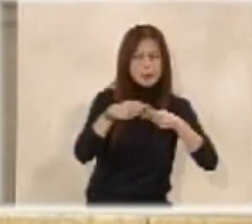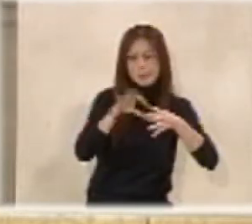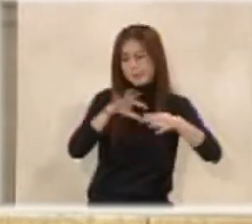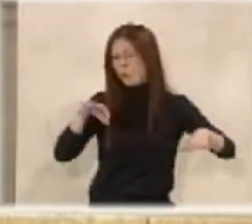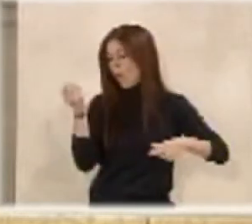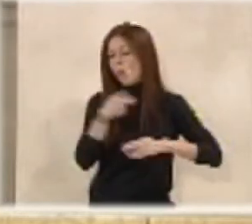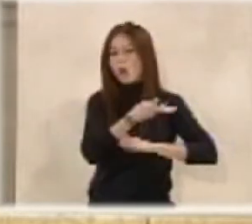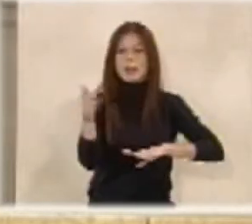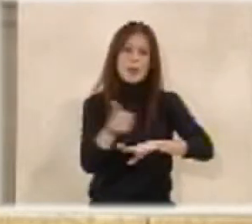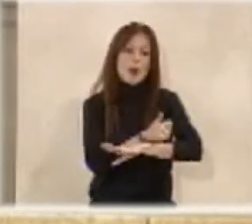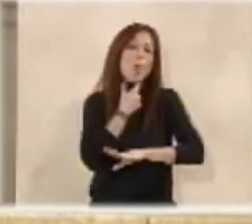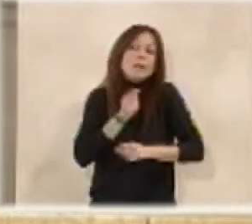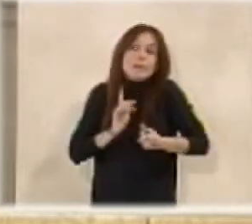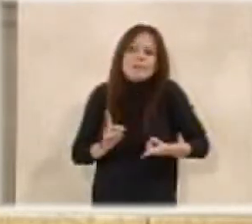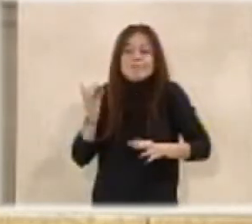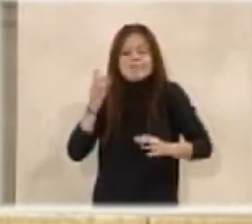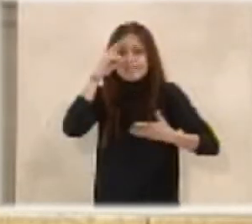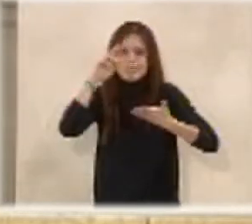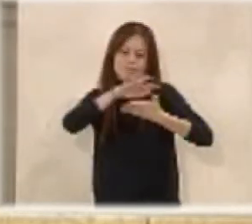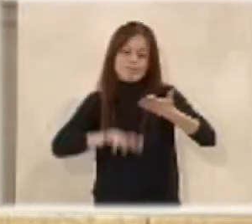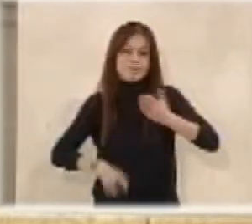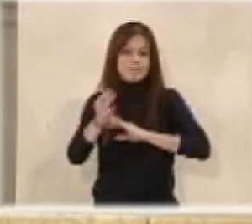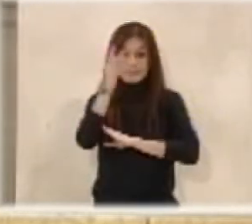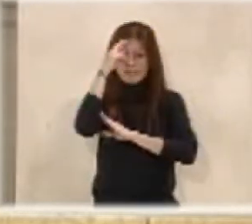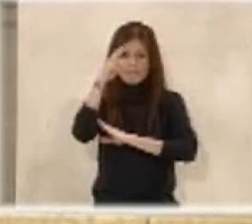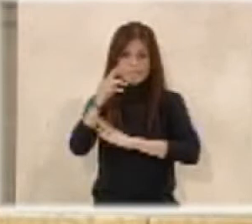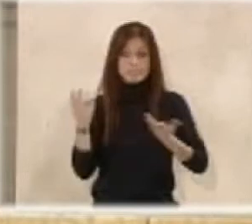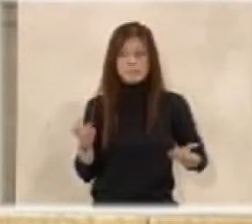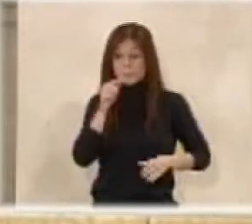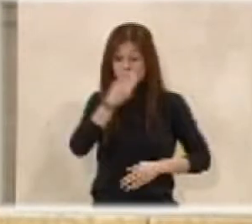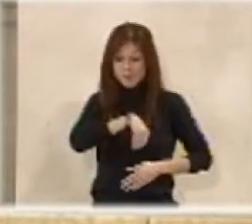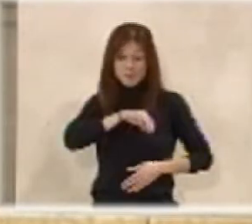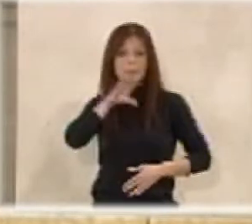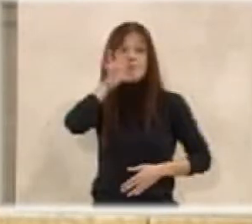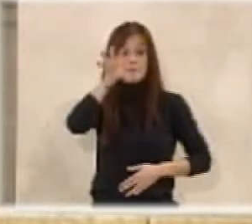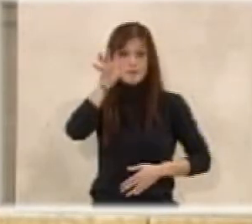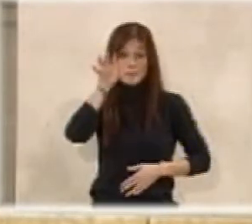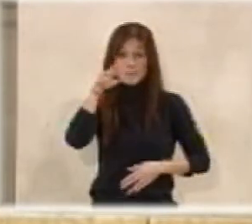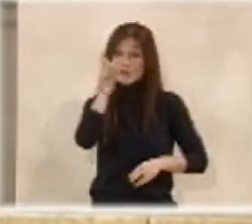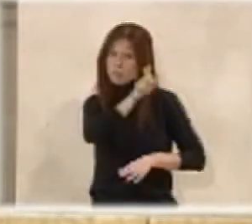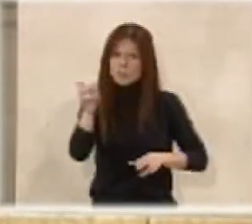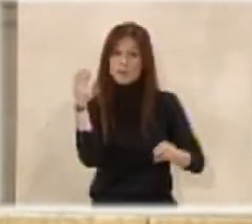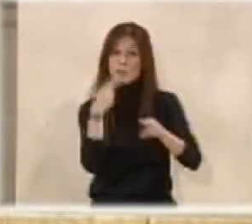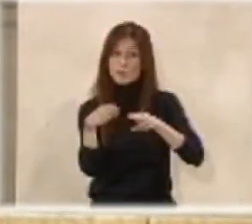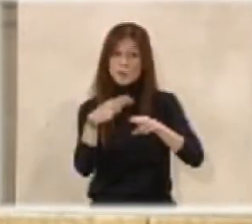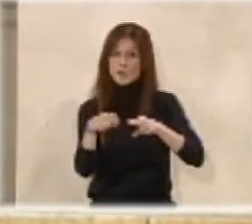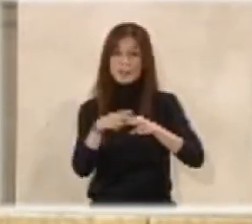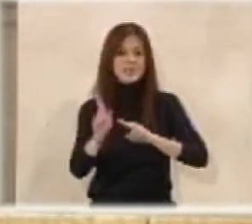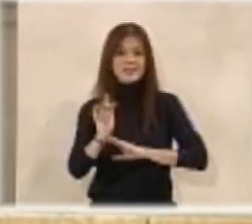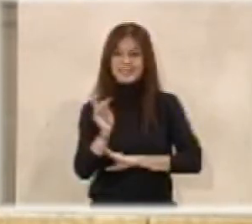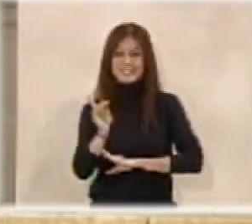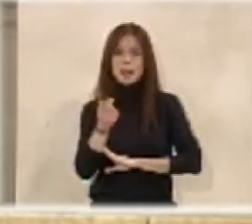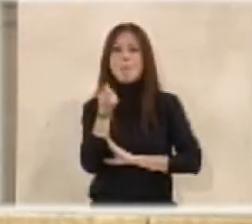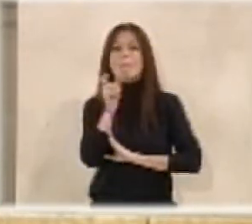trabajadores o cualquier ciudadano nos gustaría, pero hay que respetar. Porque en este país los políticos no marcan